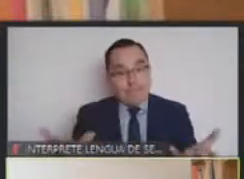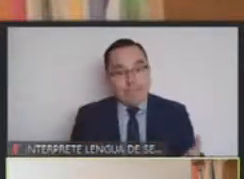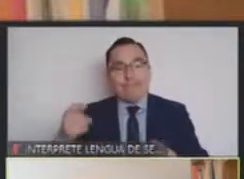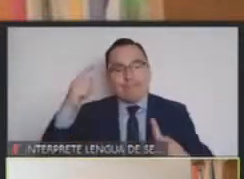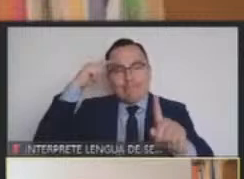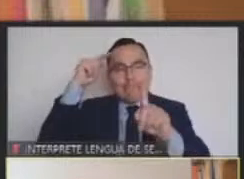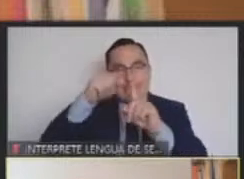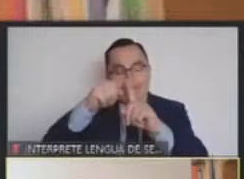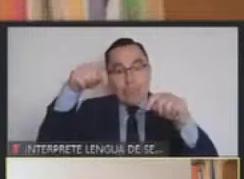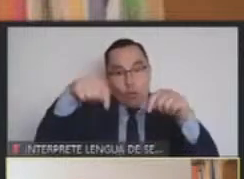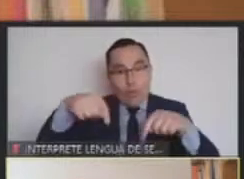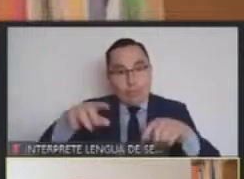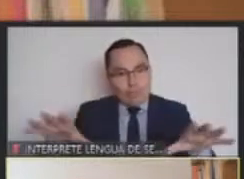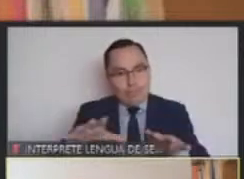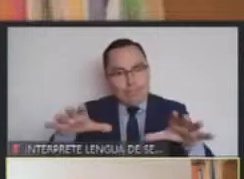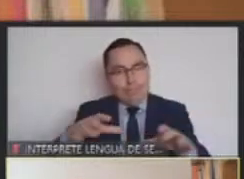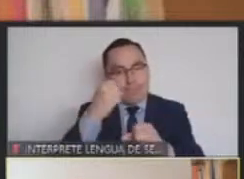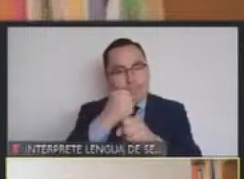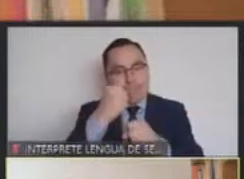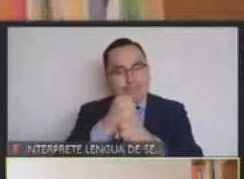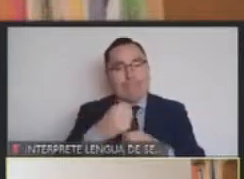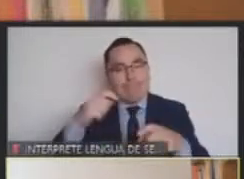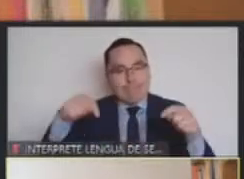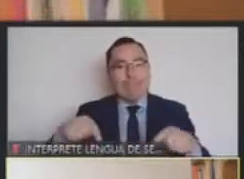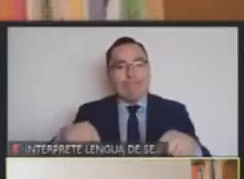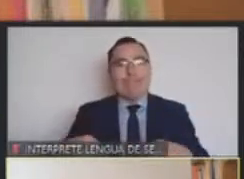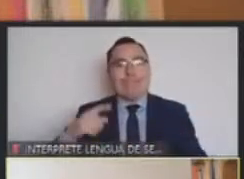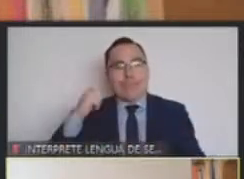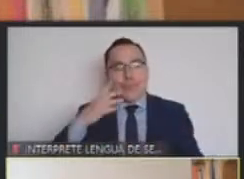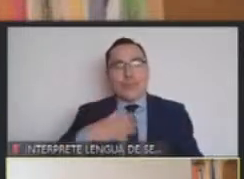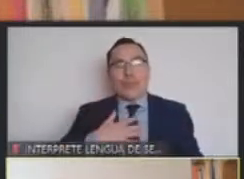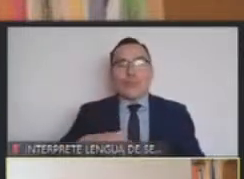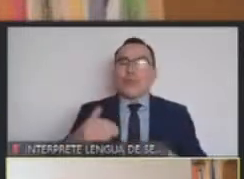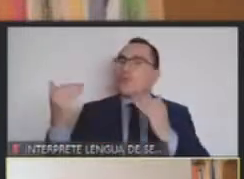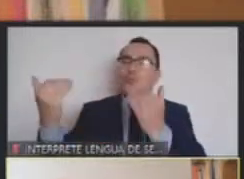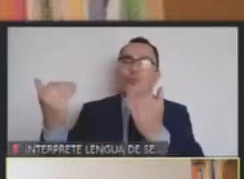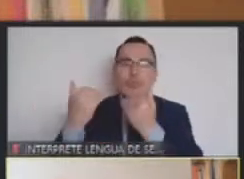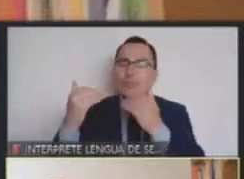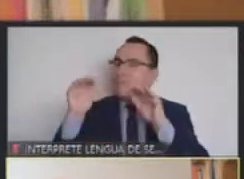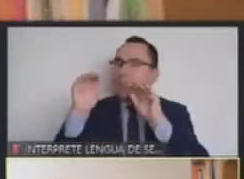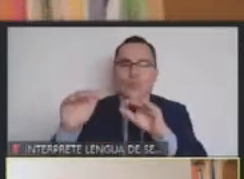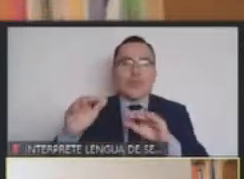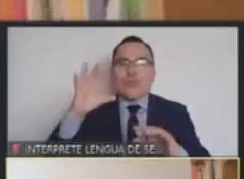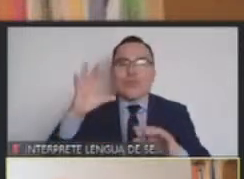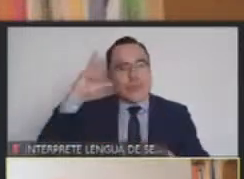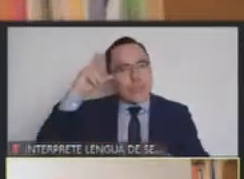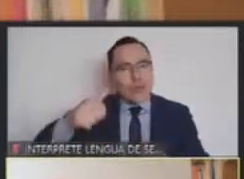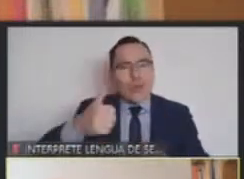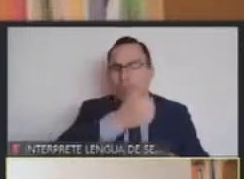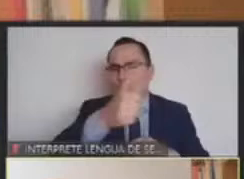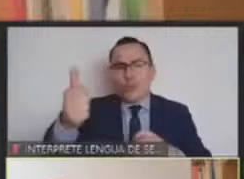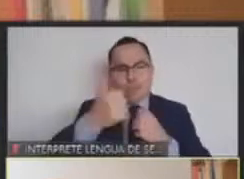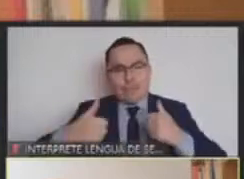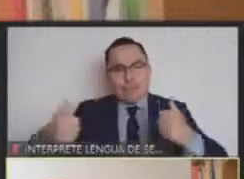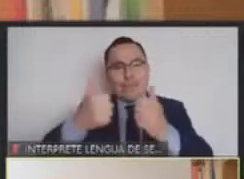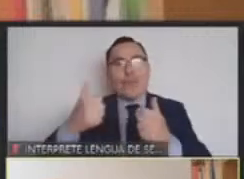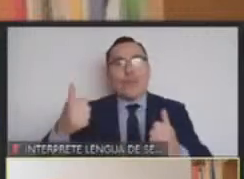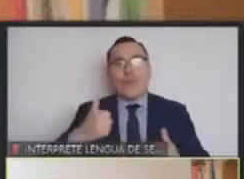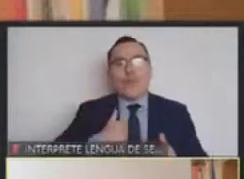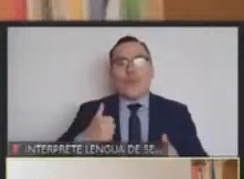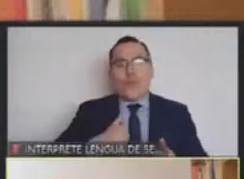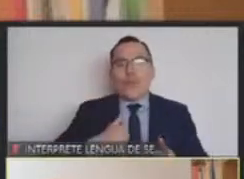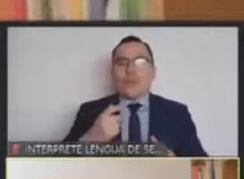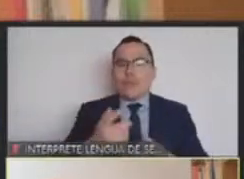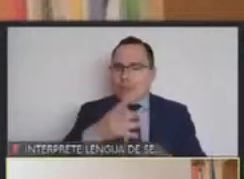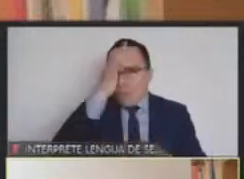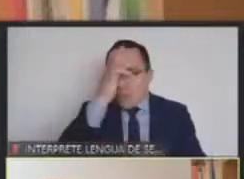seguir trabajando para conseguir la anhelada confianza en la administración de justicia y el buen cumplimiento de la función judicial,